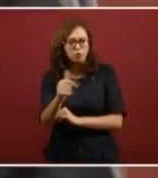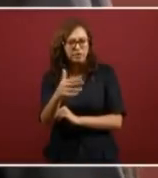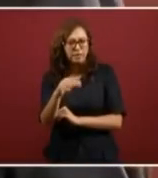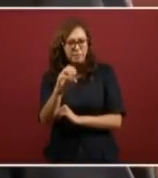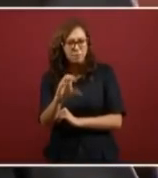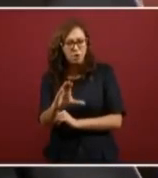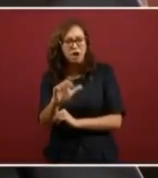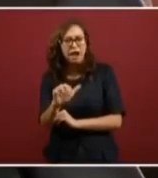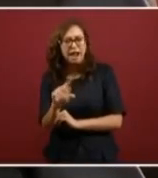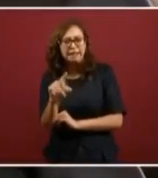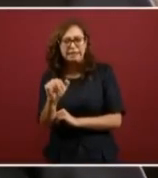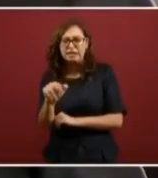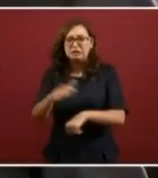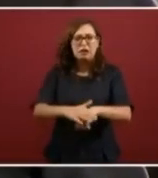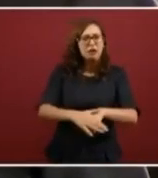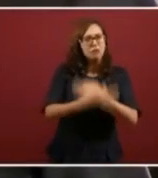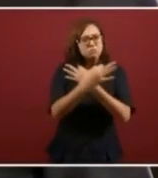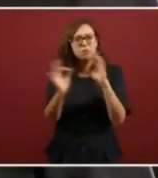siempre